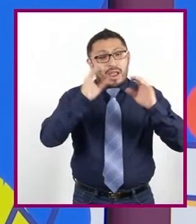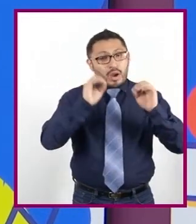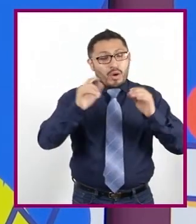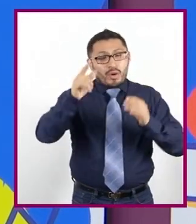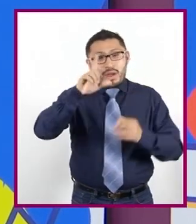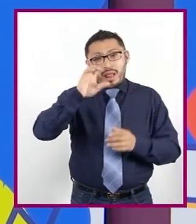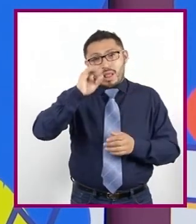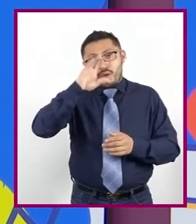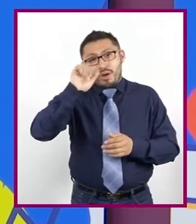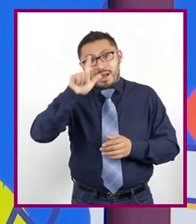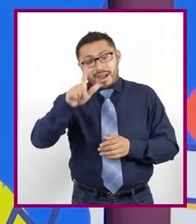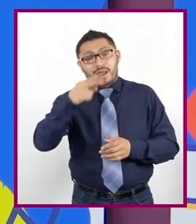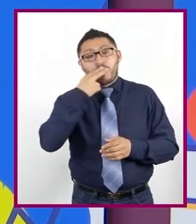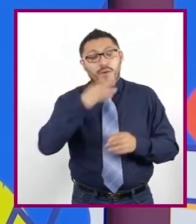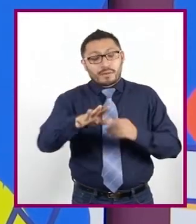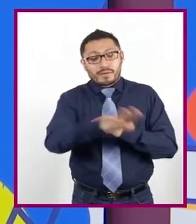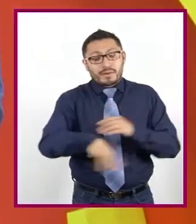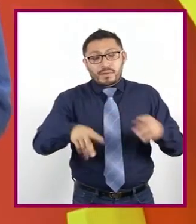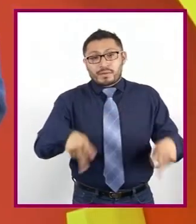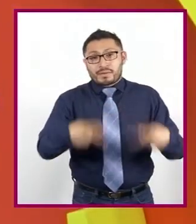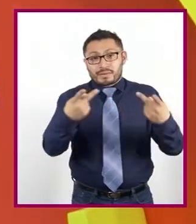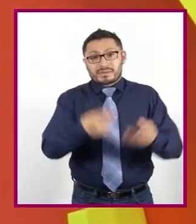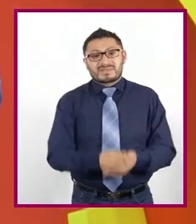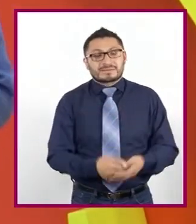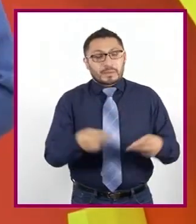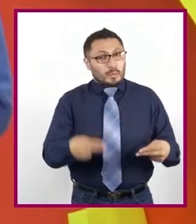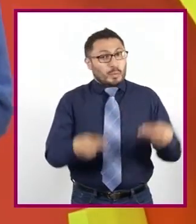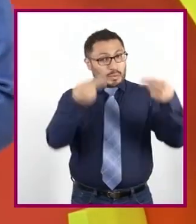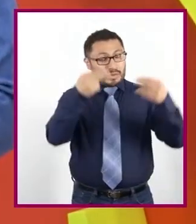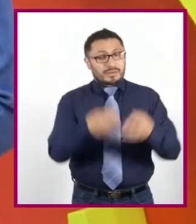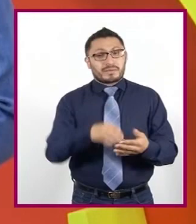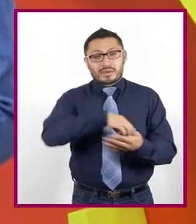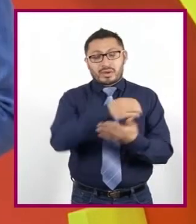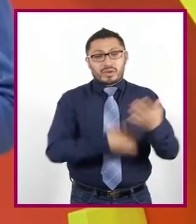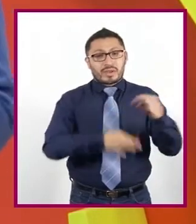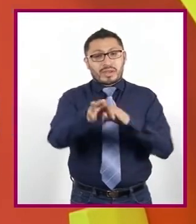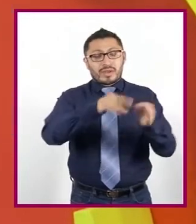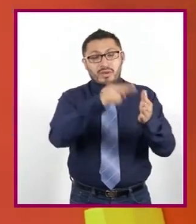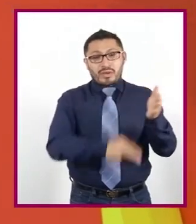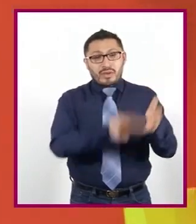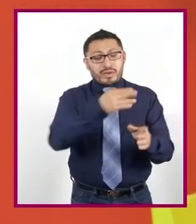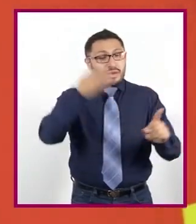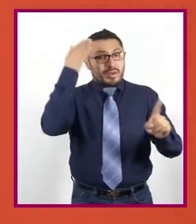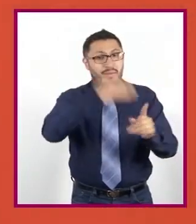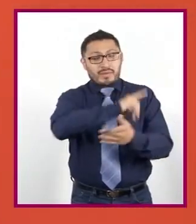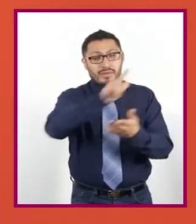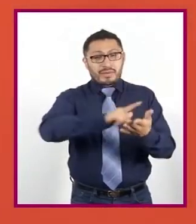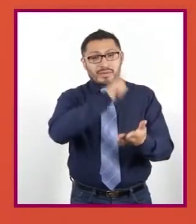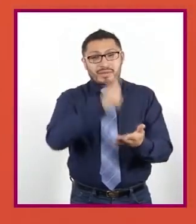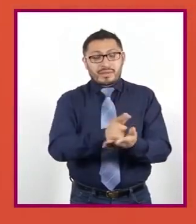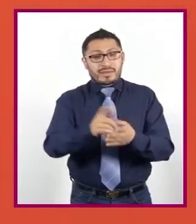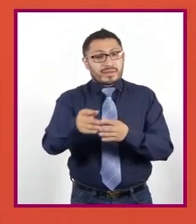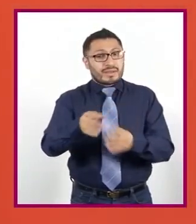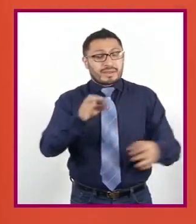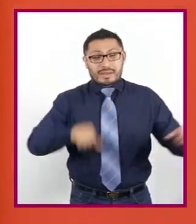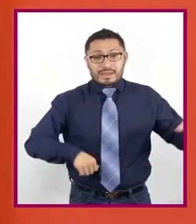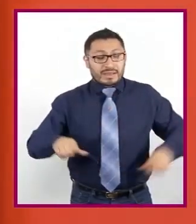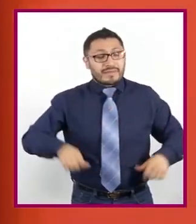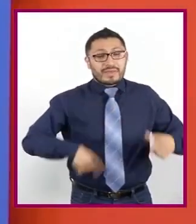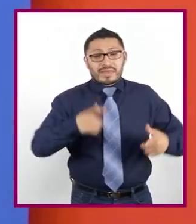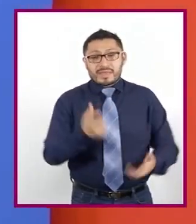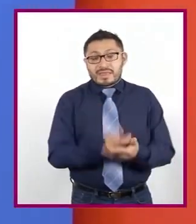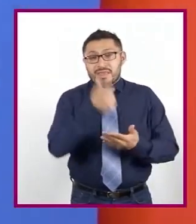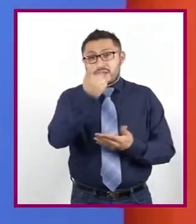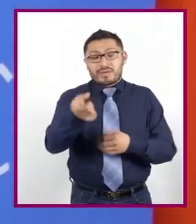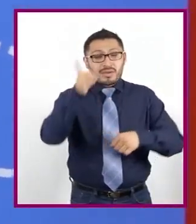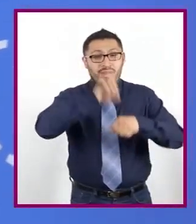local con uso de suelo comercial. El contrato laboral que se firma para legalizar las funciones, sueldos, días